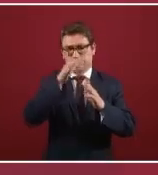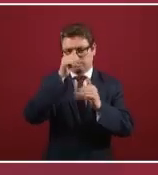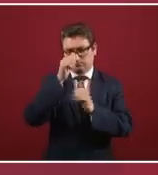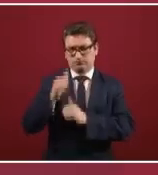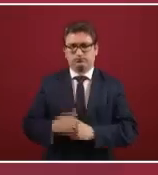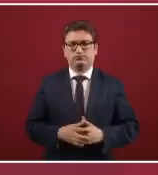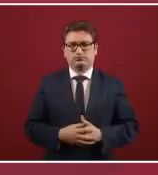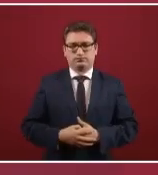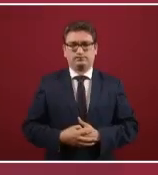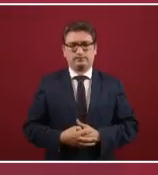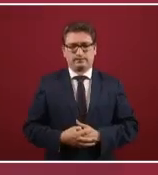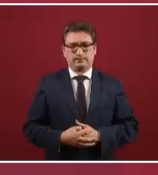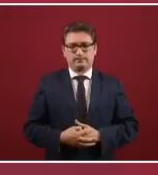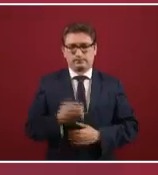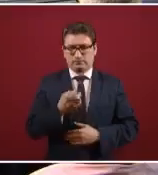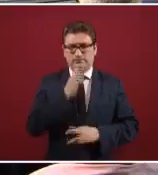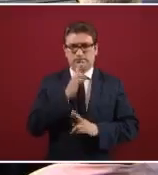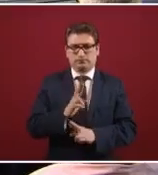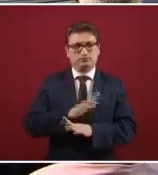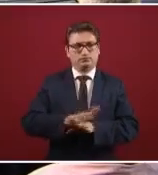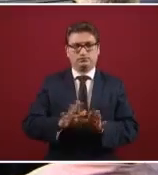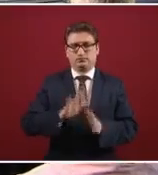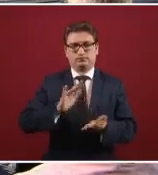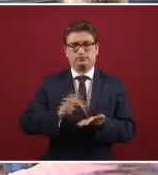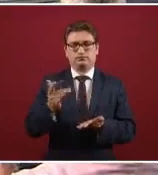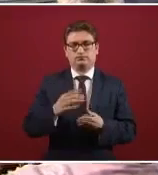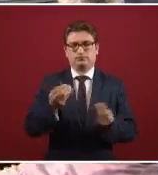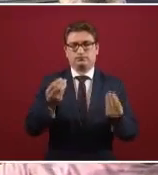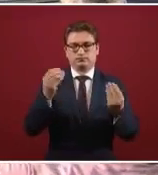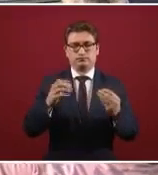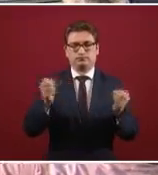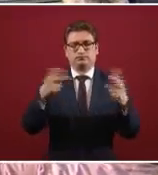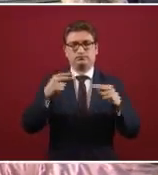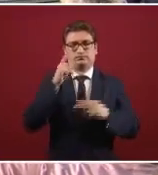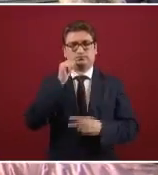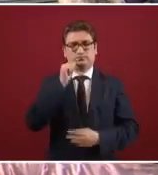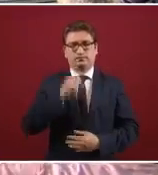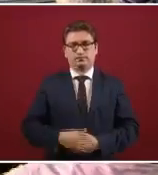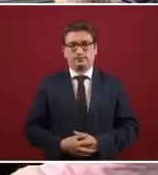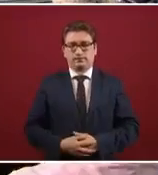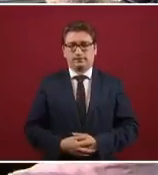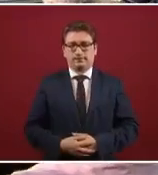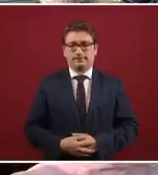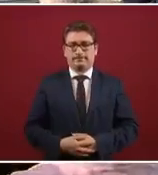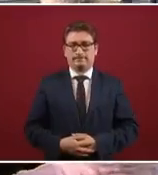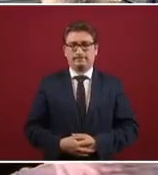esa es la respuesta ahora sí muchas gracias nos vemos mañana